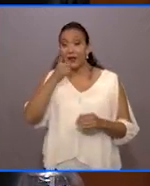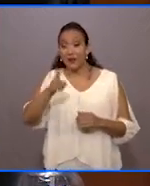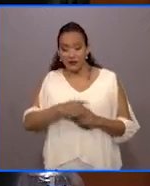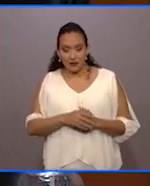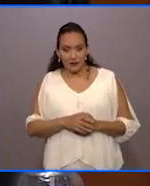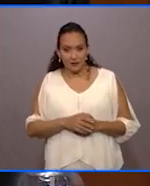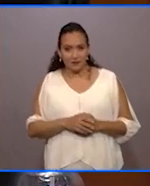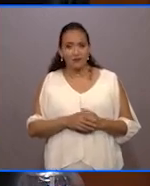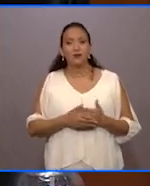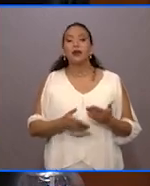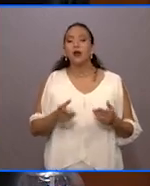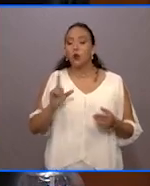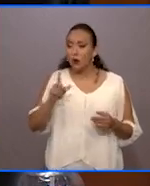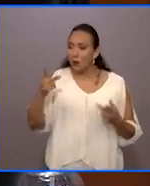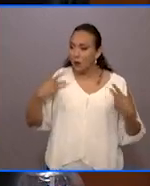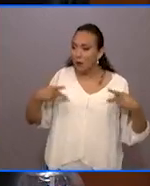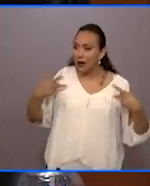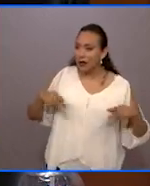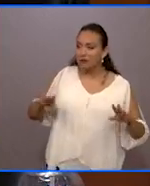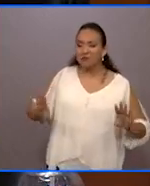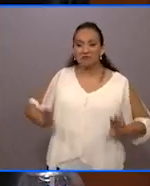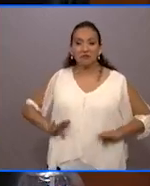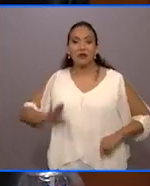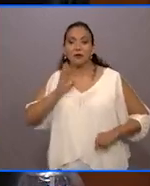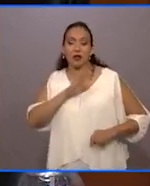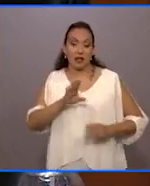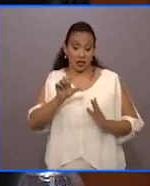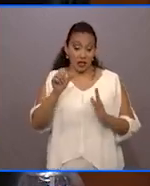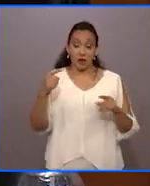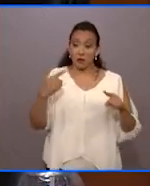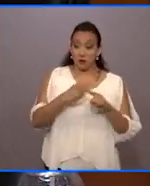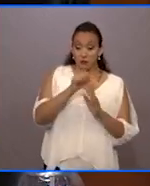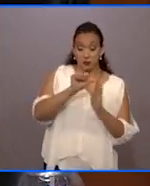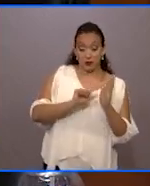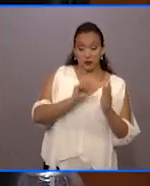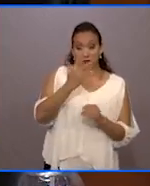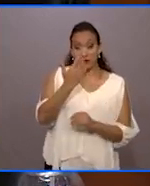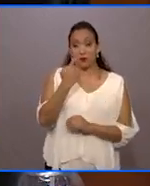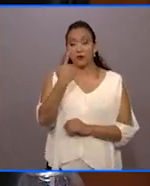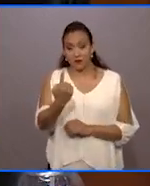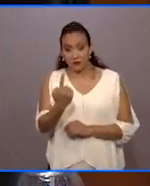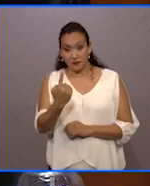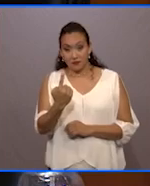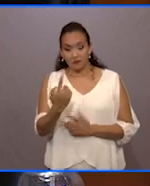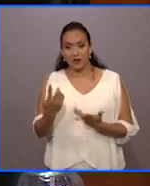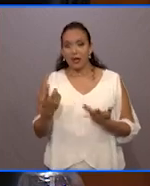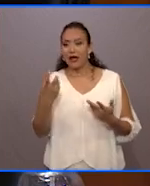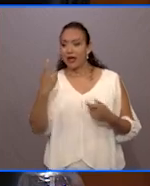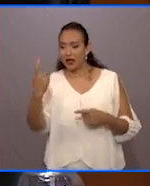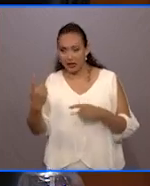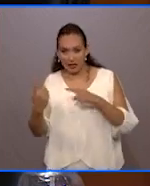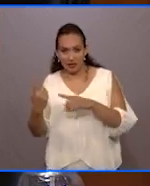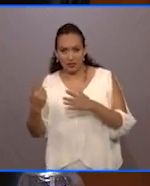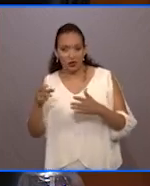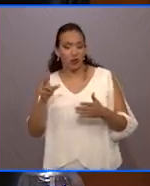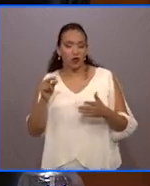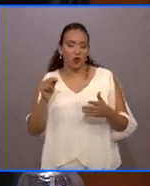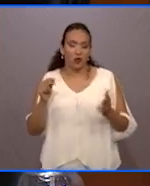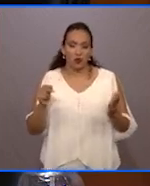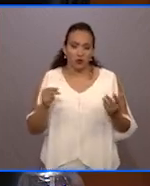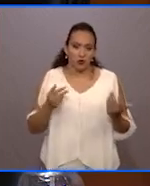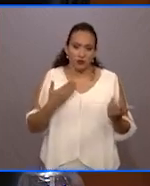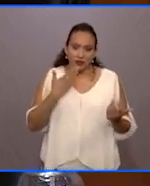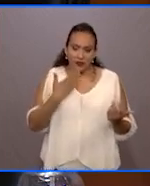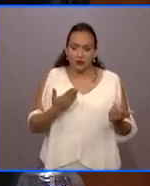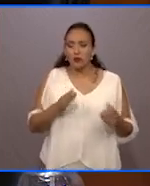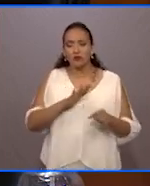las restantes conductas previstas en el artículo 51 no son de la naturaleza suficiente